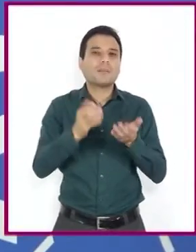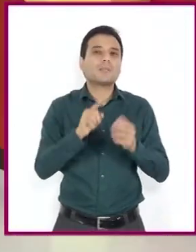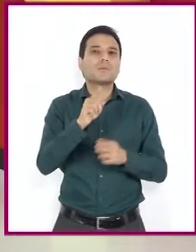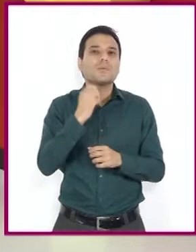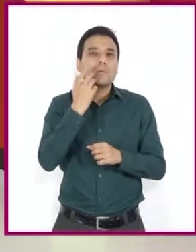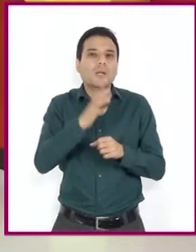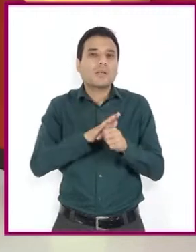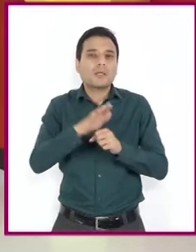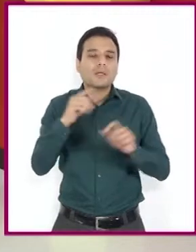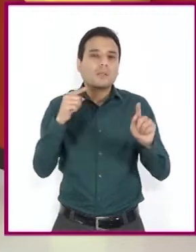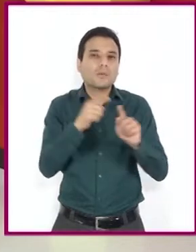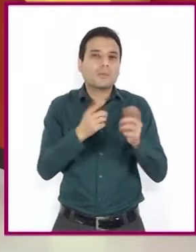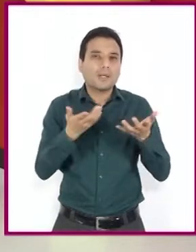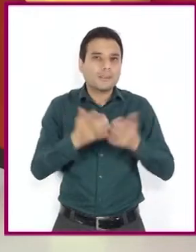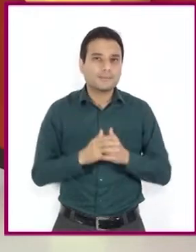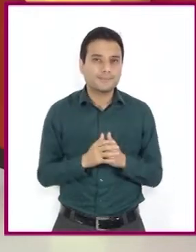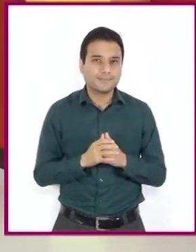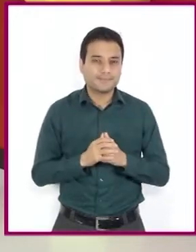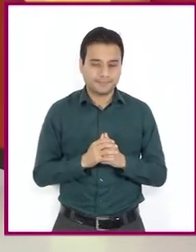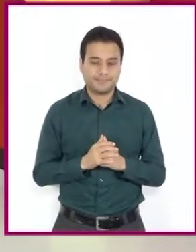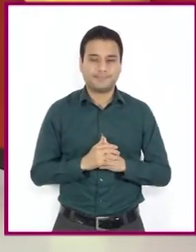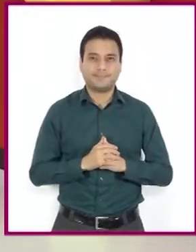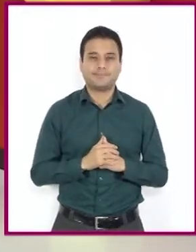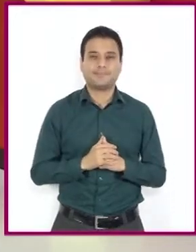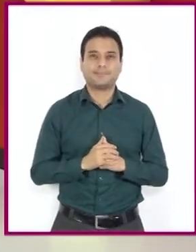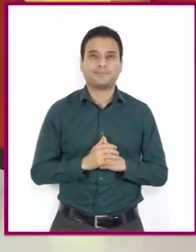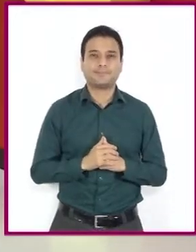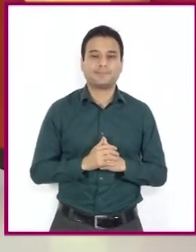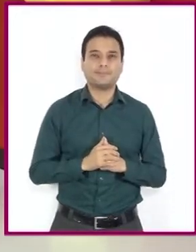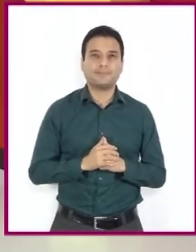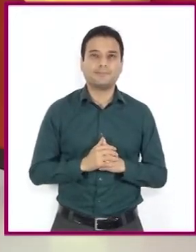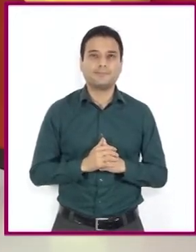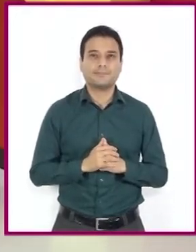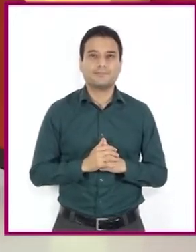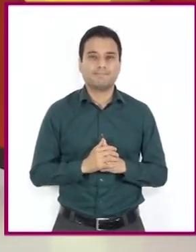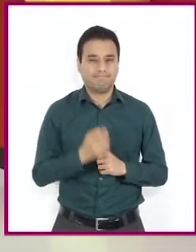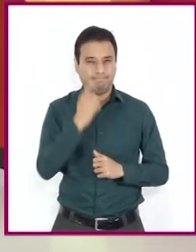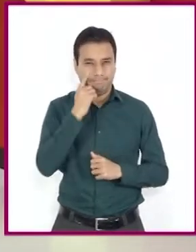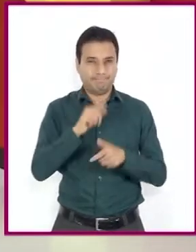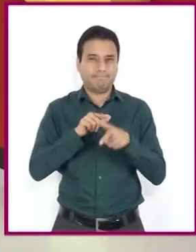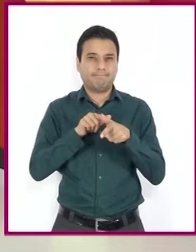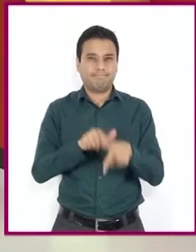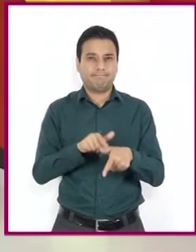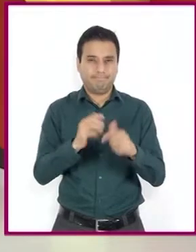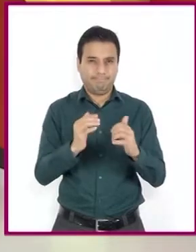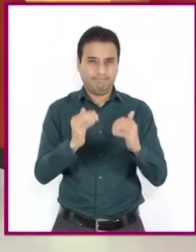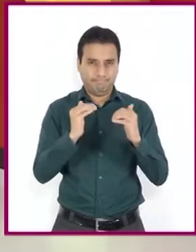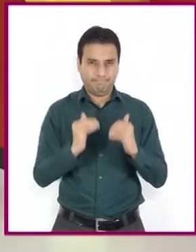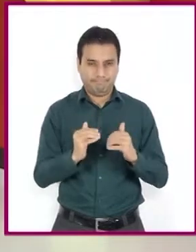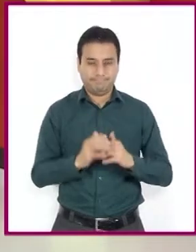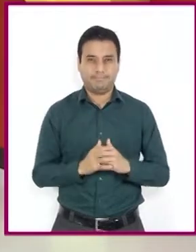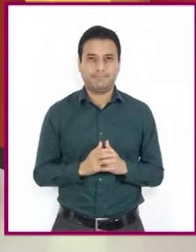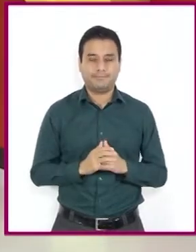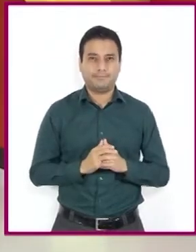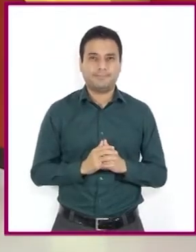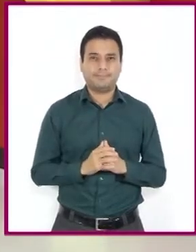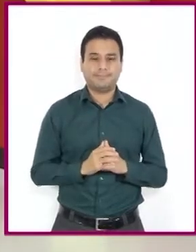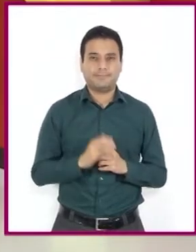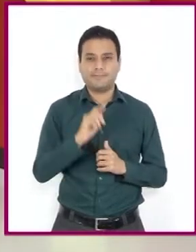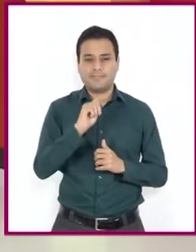busquen dar a las ideas que enlacen. Sigamos armando nuestro texto. Una